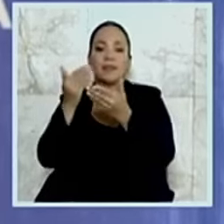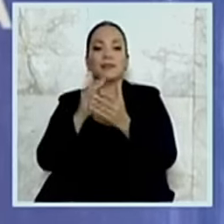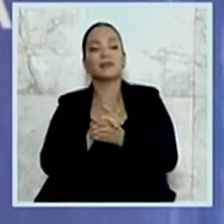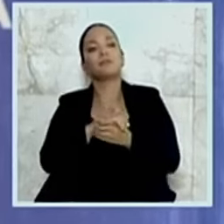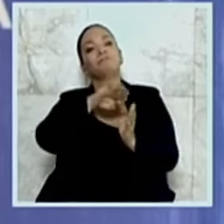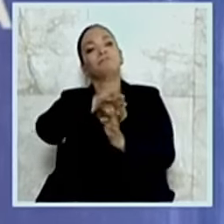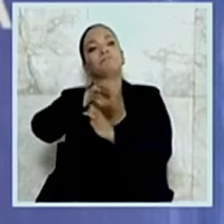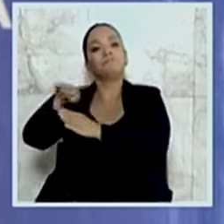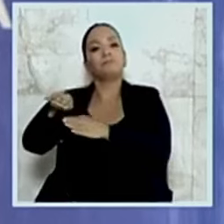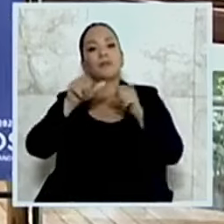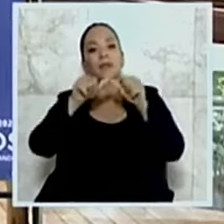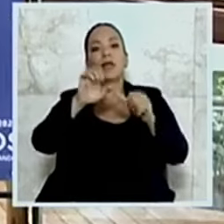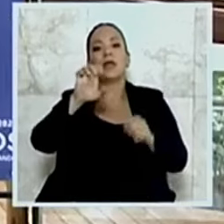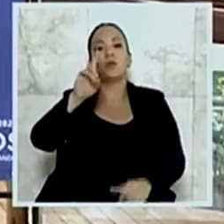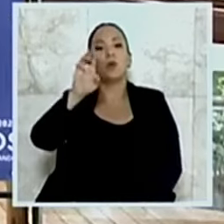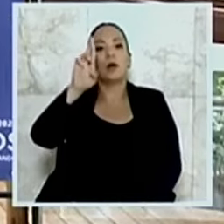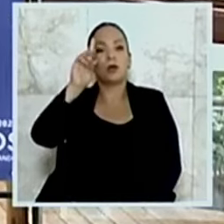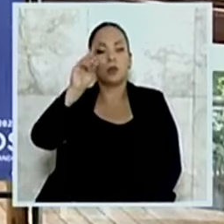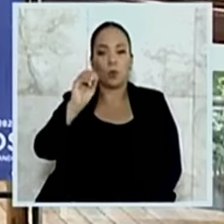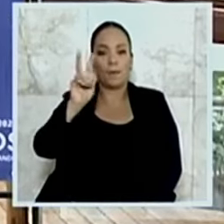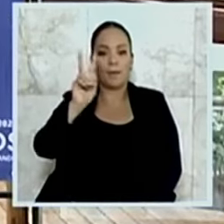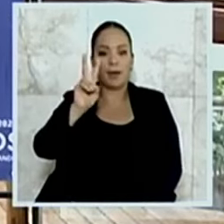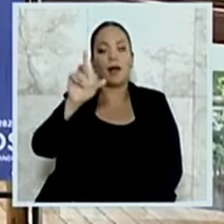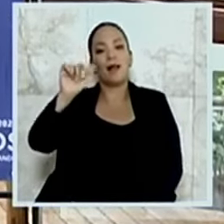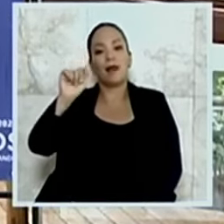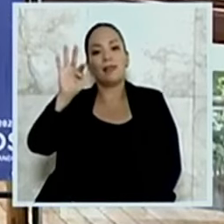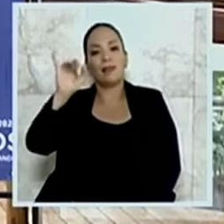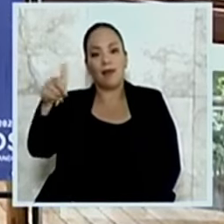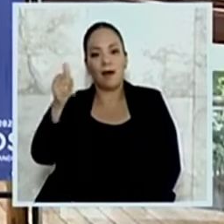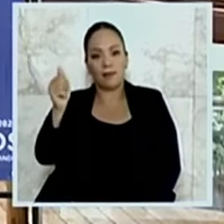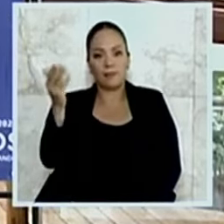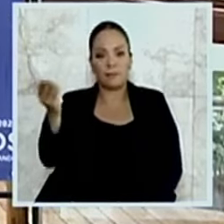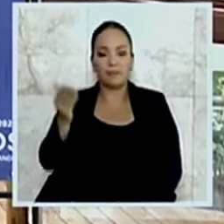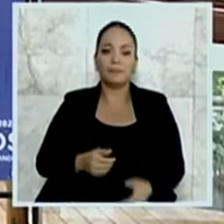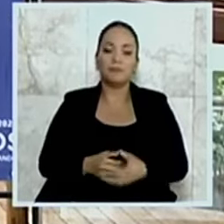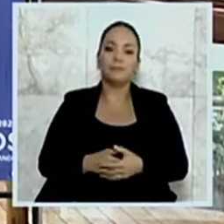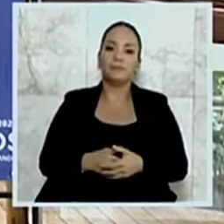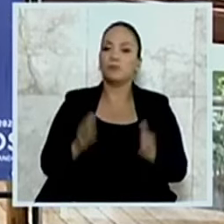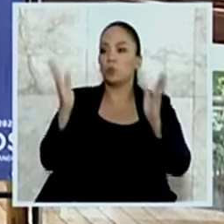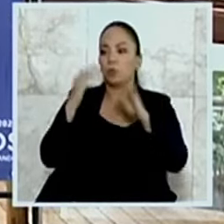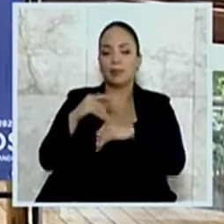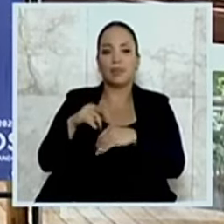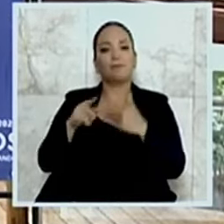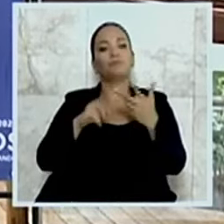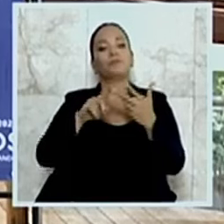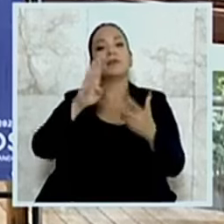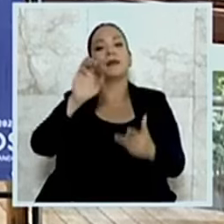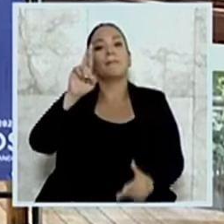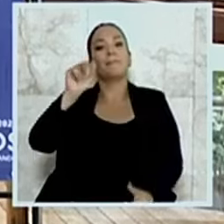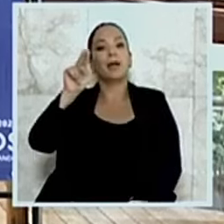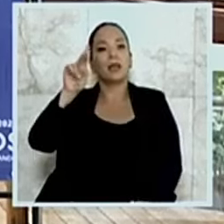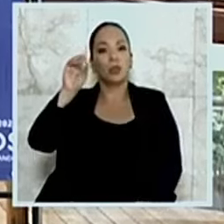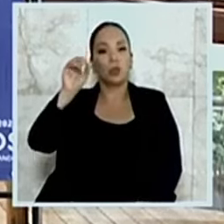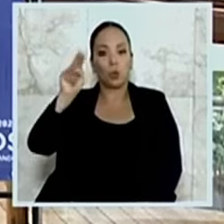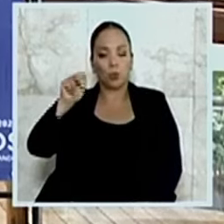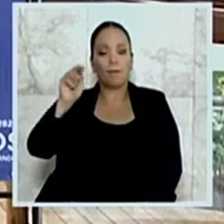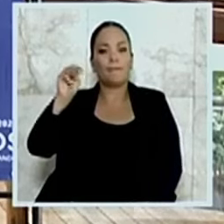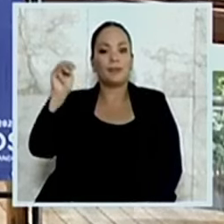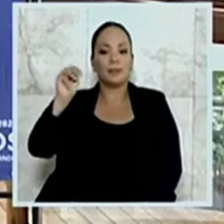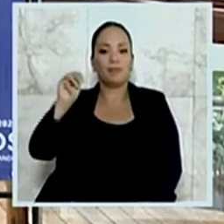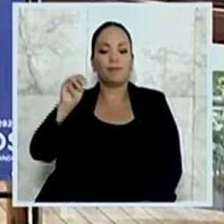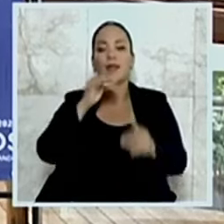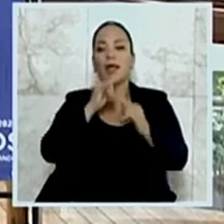del cese de esos convenios es una respuesta definitiva. Si algo cambia, nosotros les contamos. Muchas gracias. Continuamos